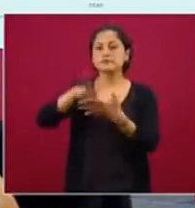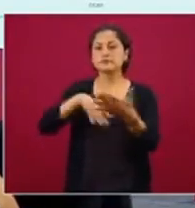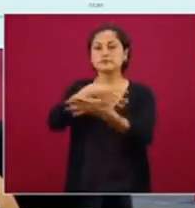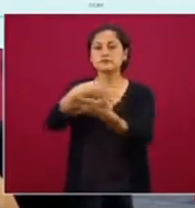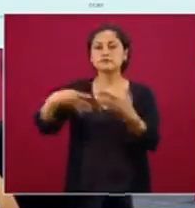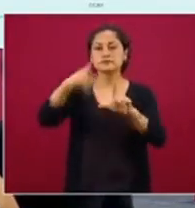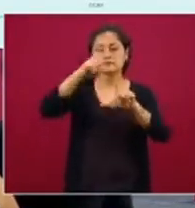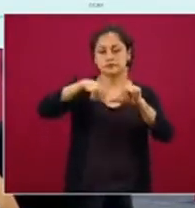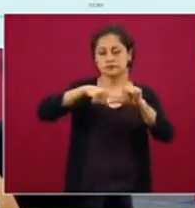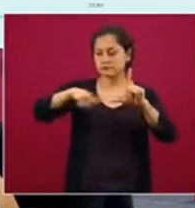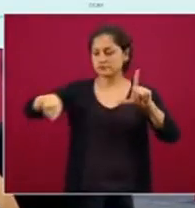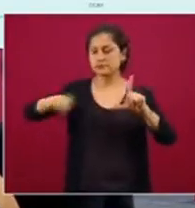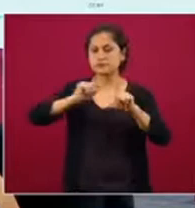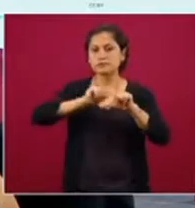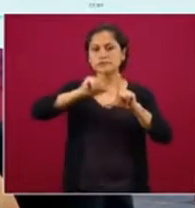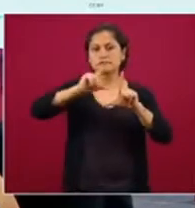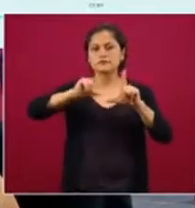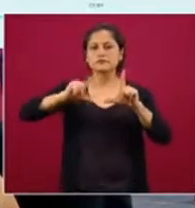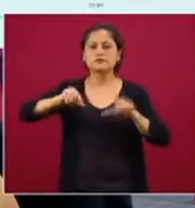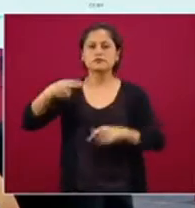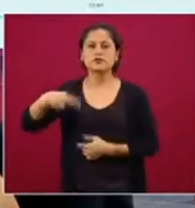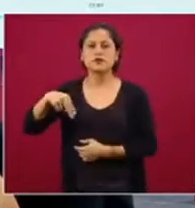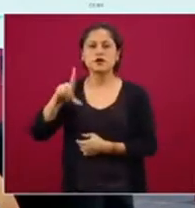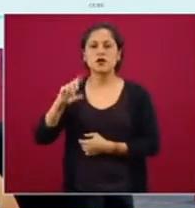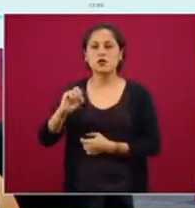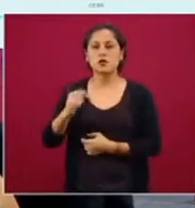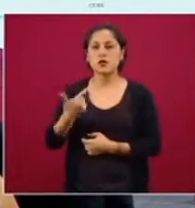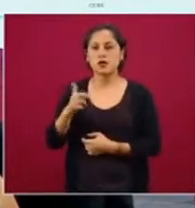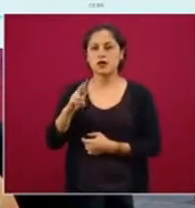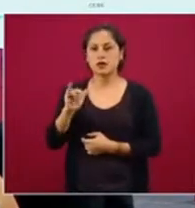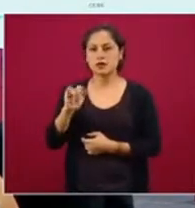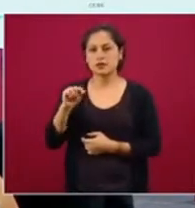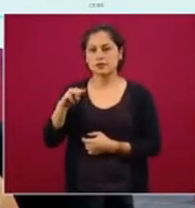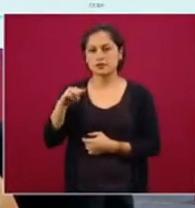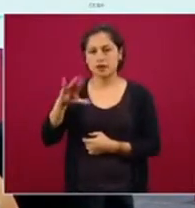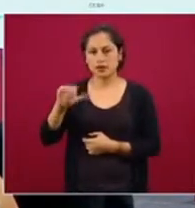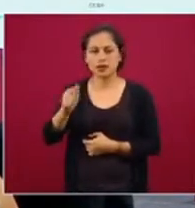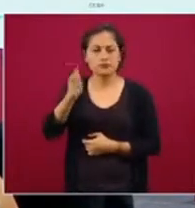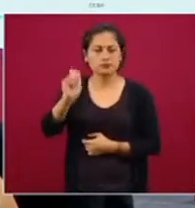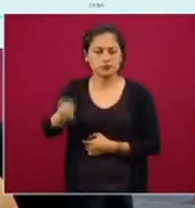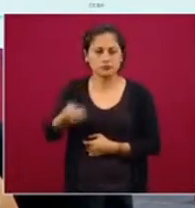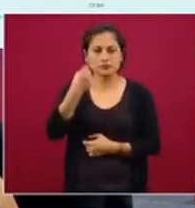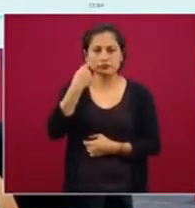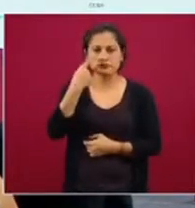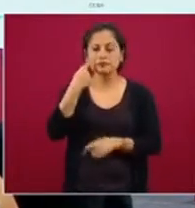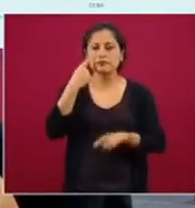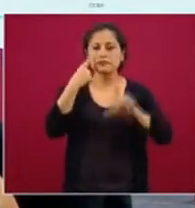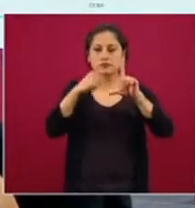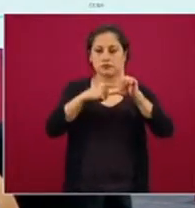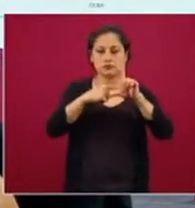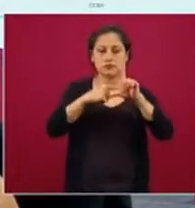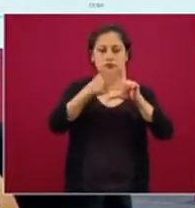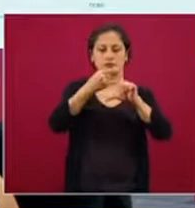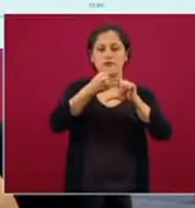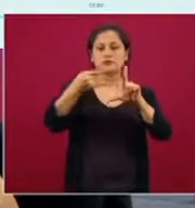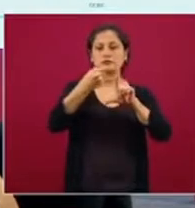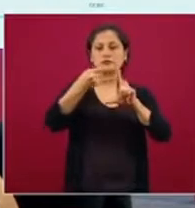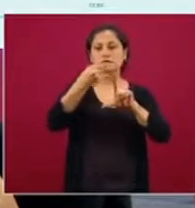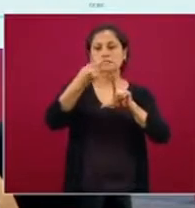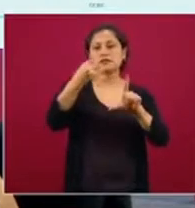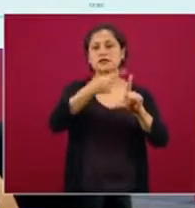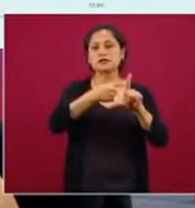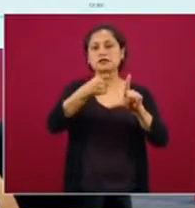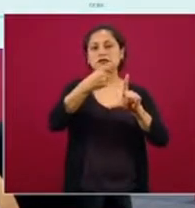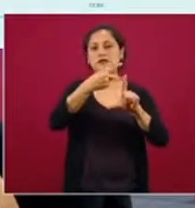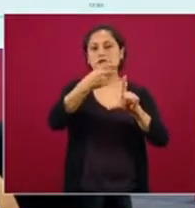que se muestra aquí. Esto quiere decir que de aquí a aquí, esto es 100 casos, lo que se ve aquí